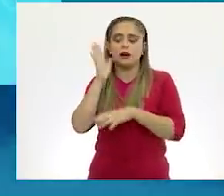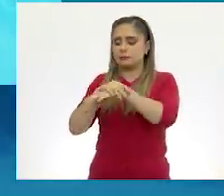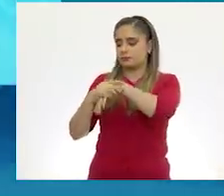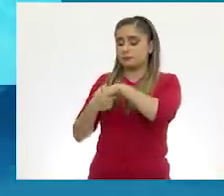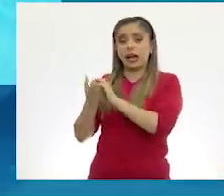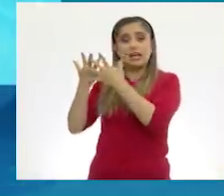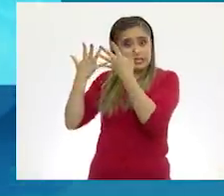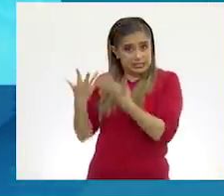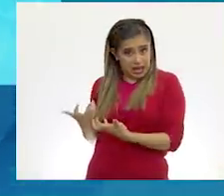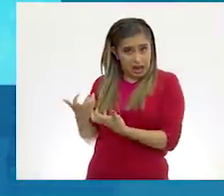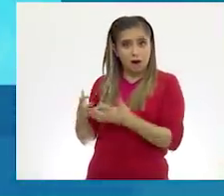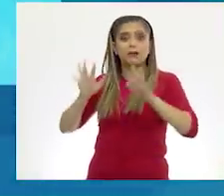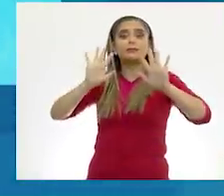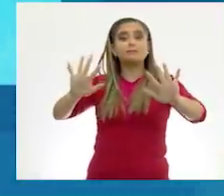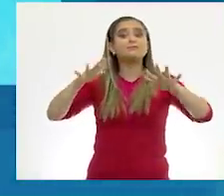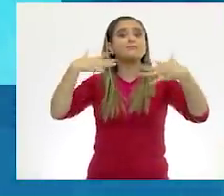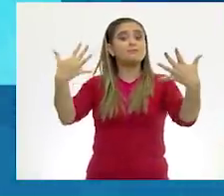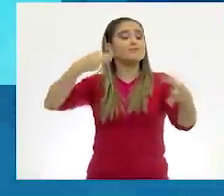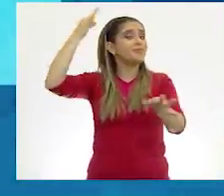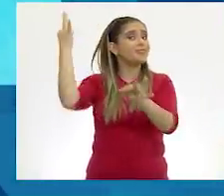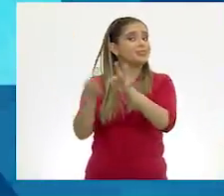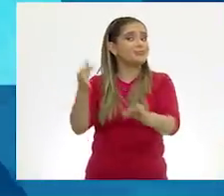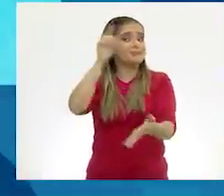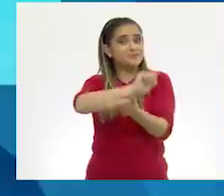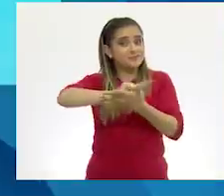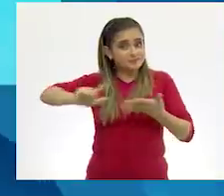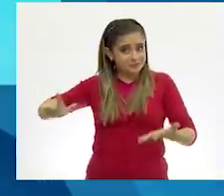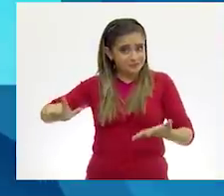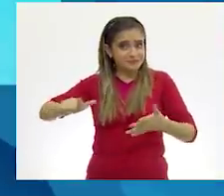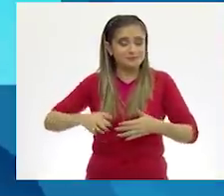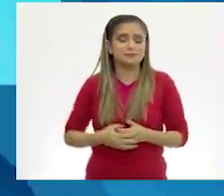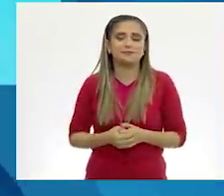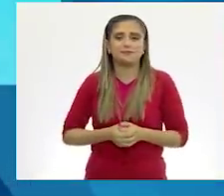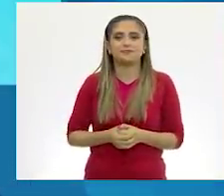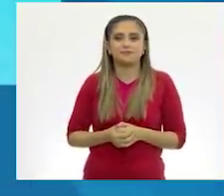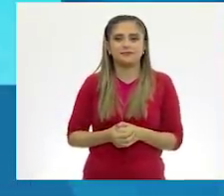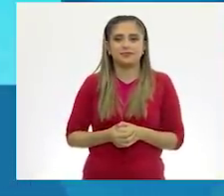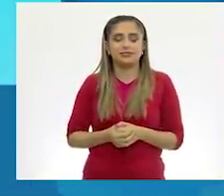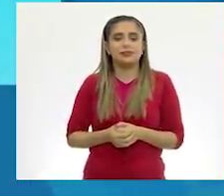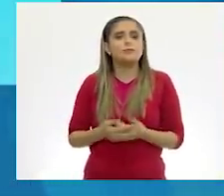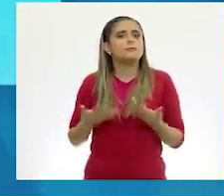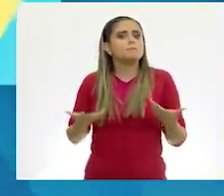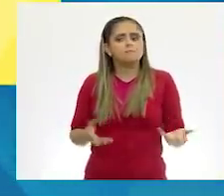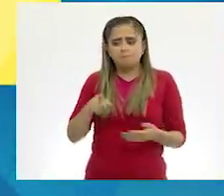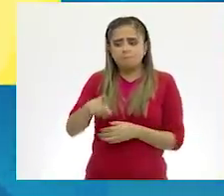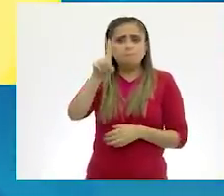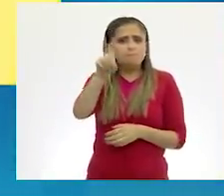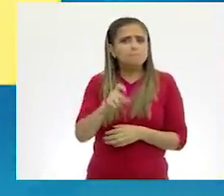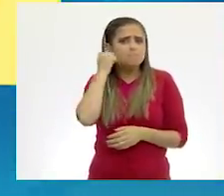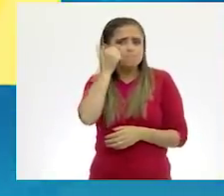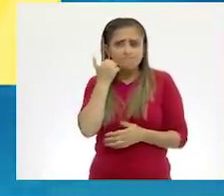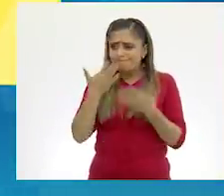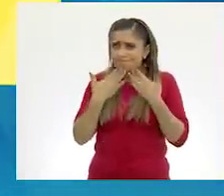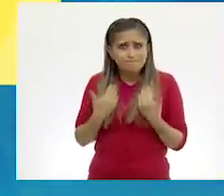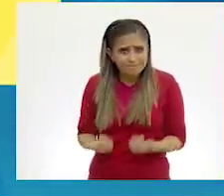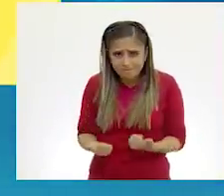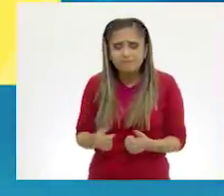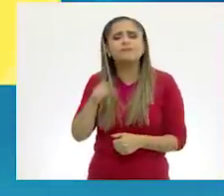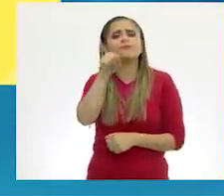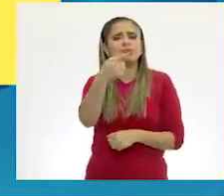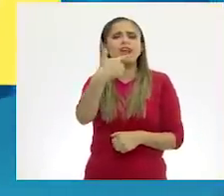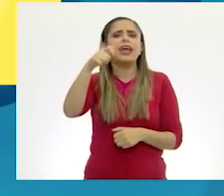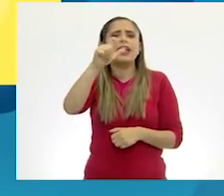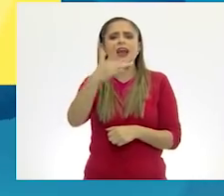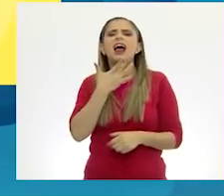Sécalas con una toalla. ¡Y listo! ¡Tus manos están limpias! Si no tienes agua y jabón,